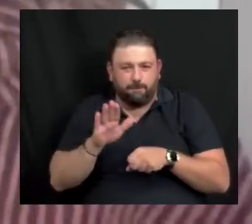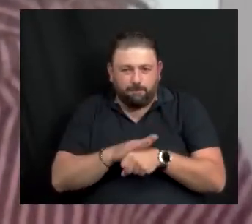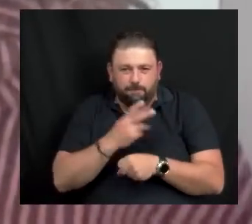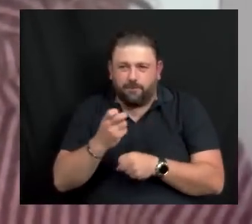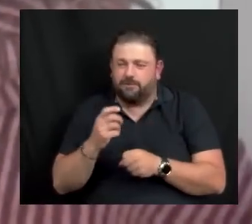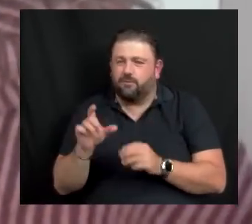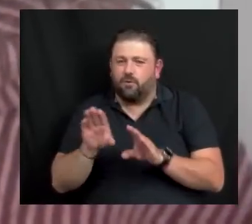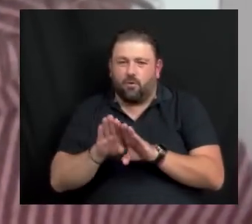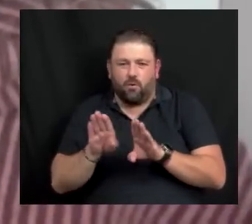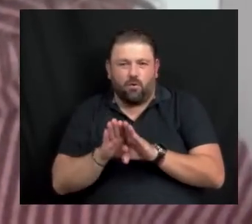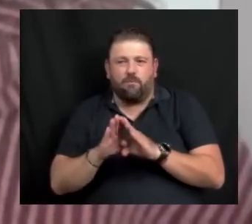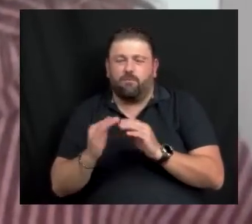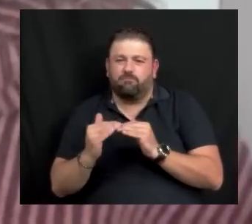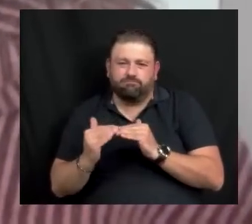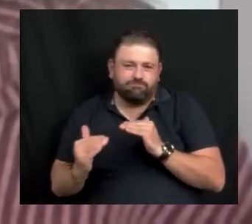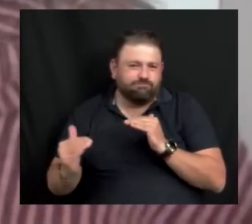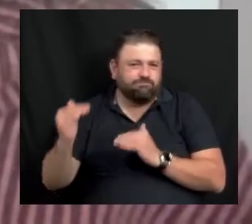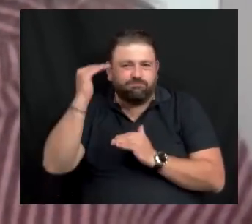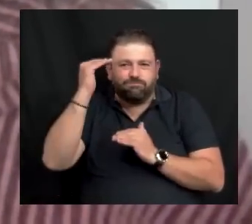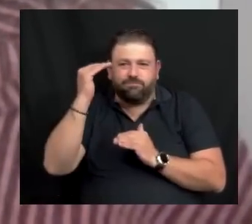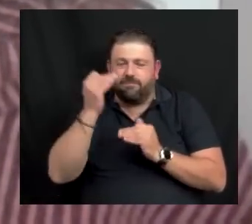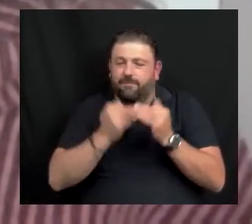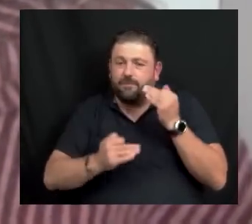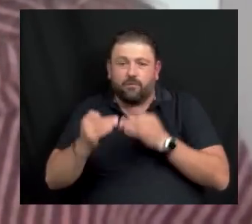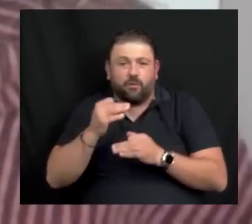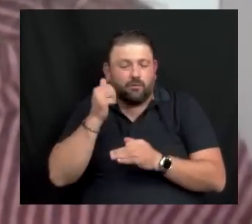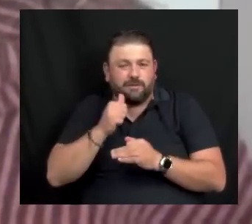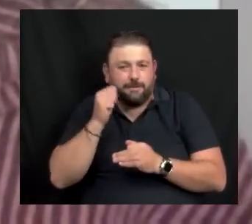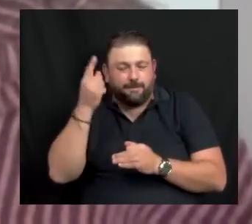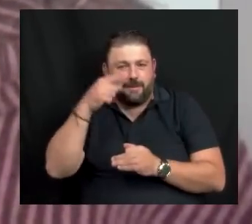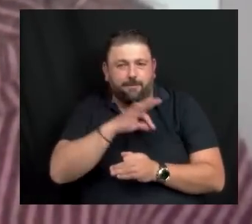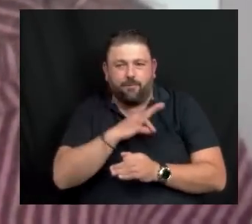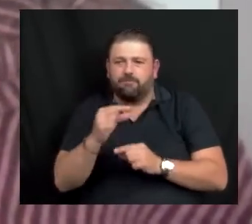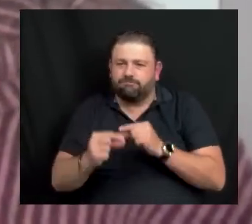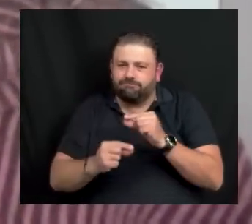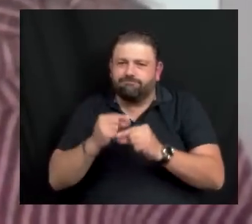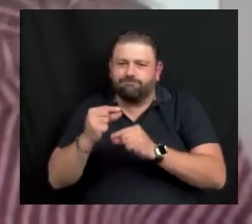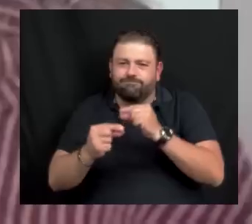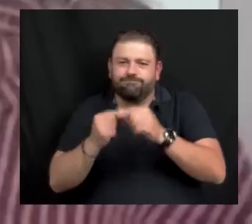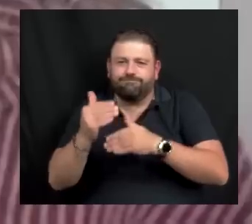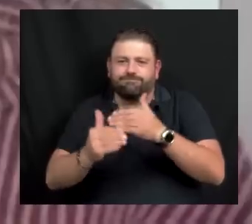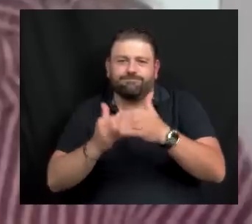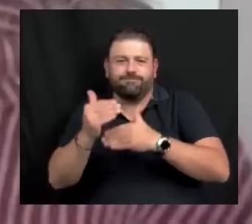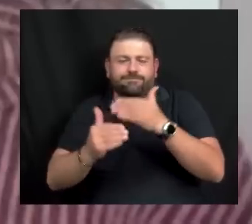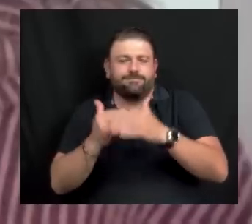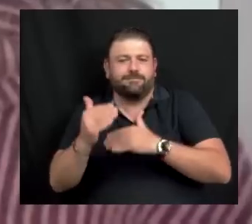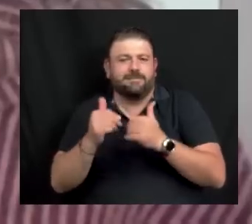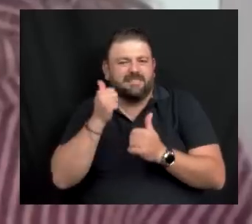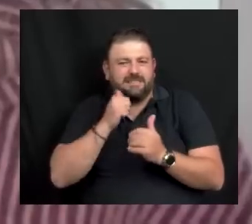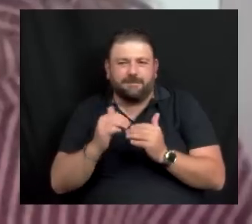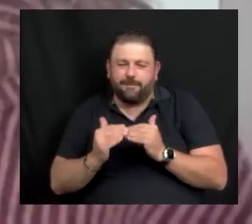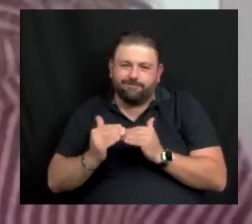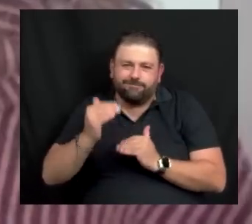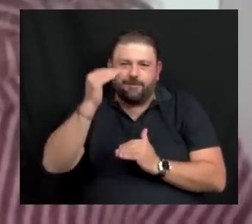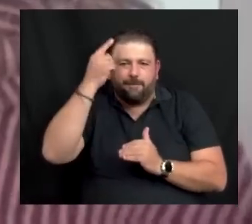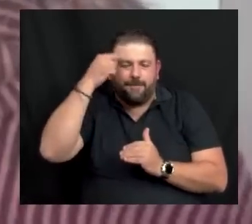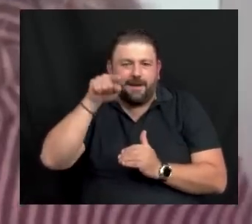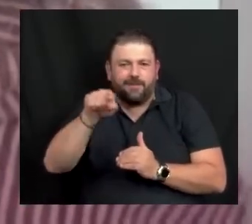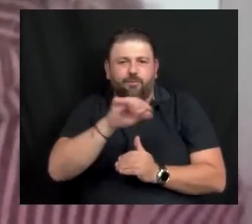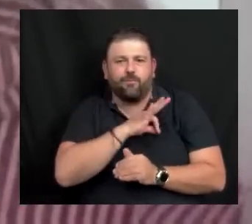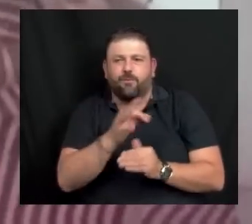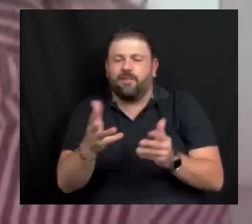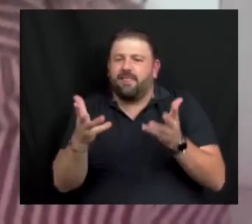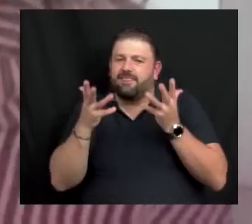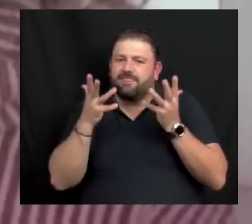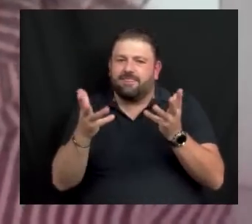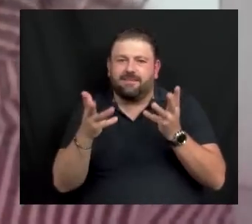brinco, dar otro salto tan emocionante como el que ya has dado. O simplemente de lo que has llevado, dar el salto y llegar a donde quieres. Este es